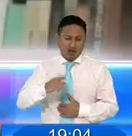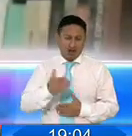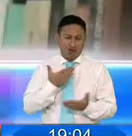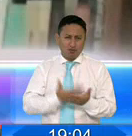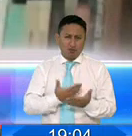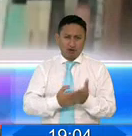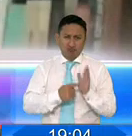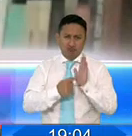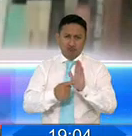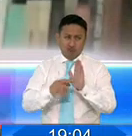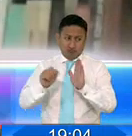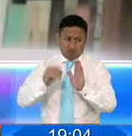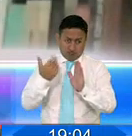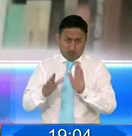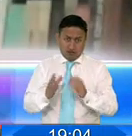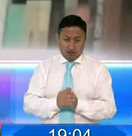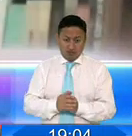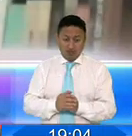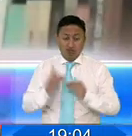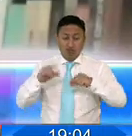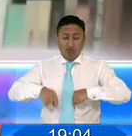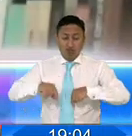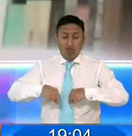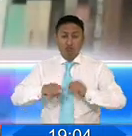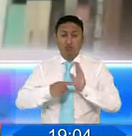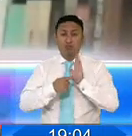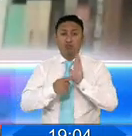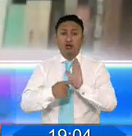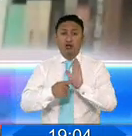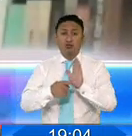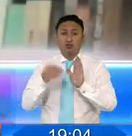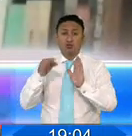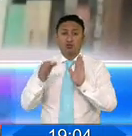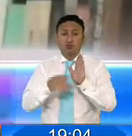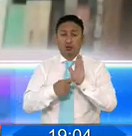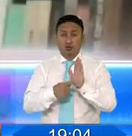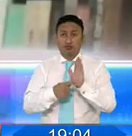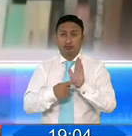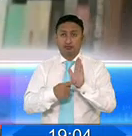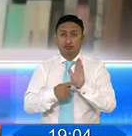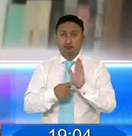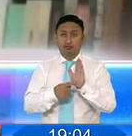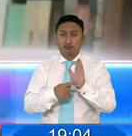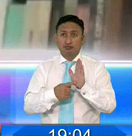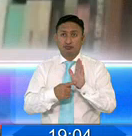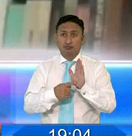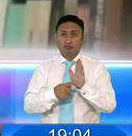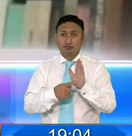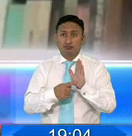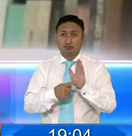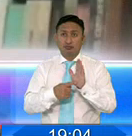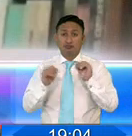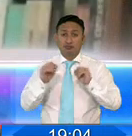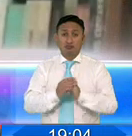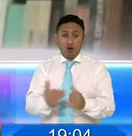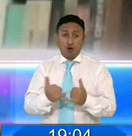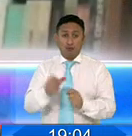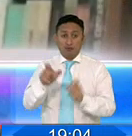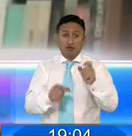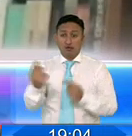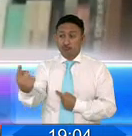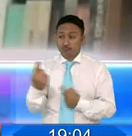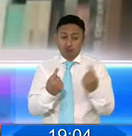mismo tiempo documentalmente y con las comparecencias que hemos tenido